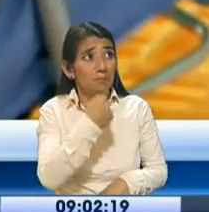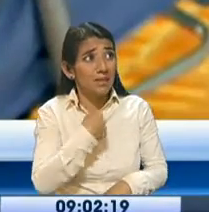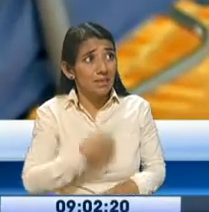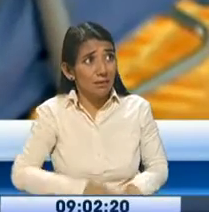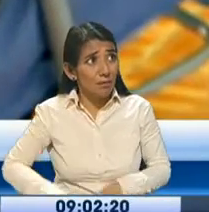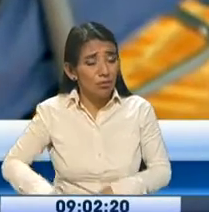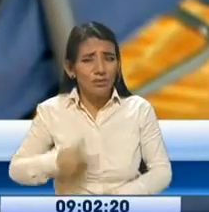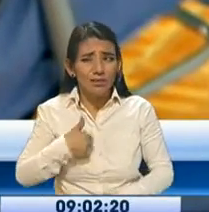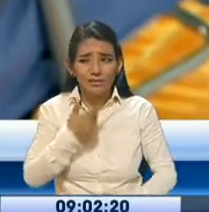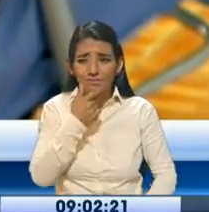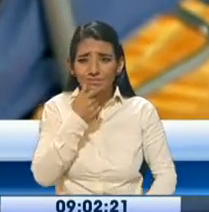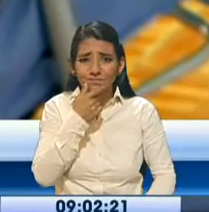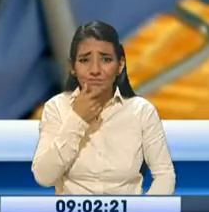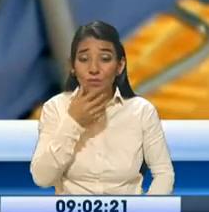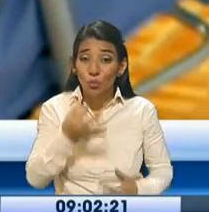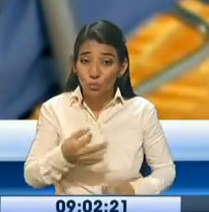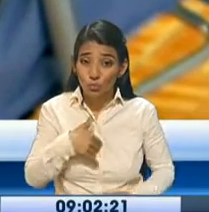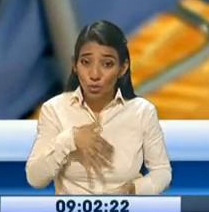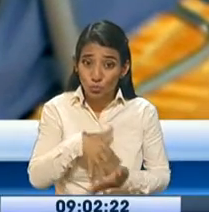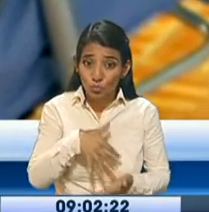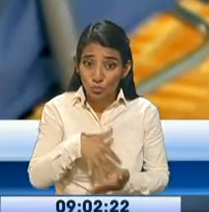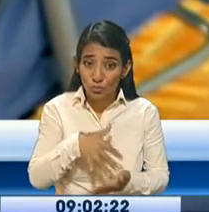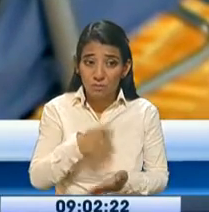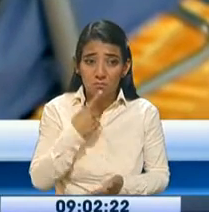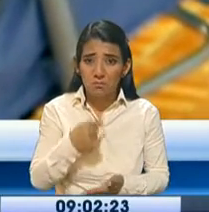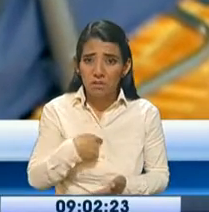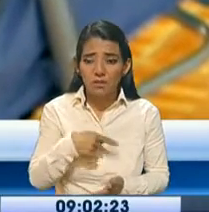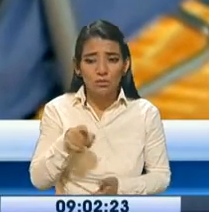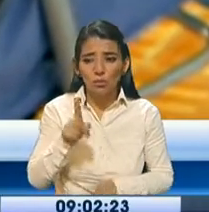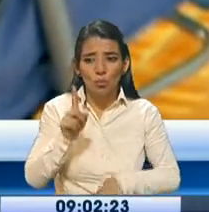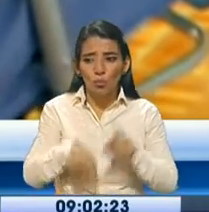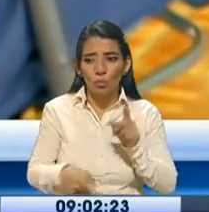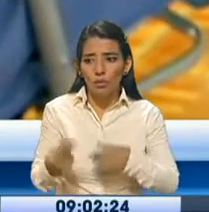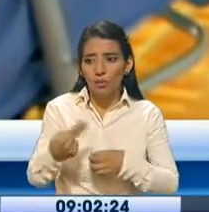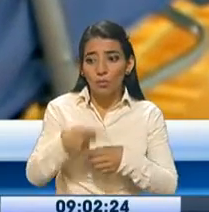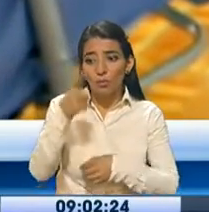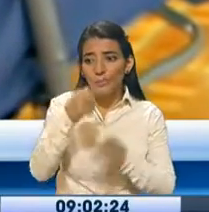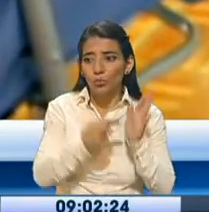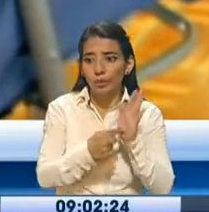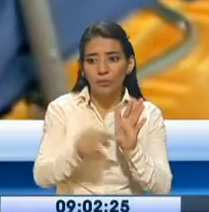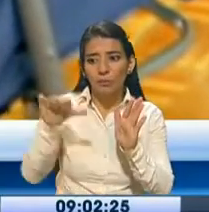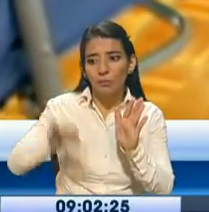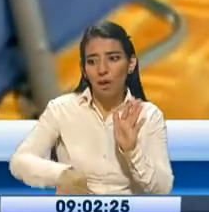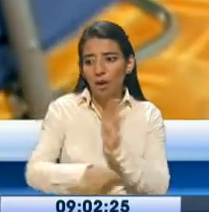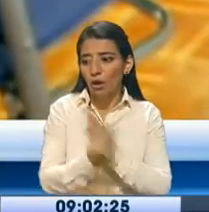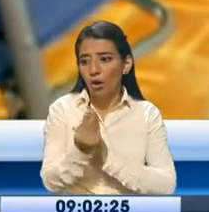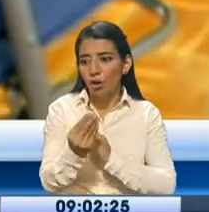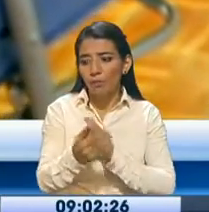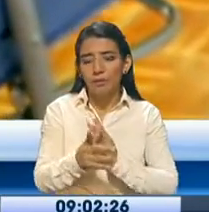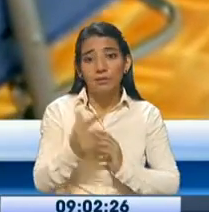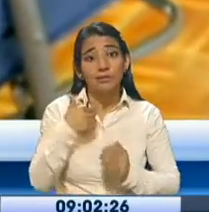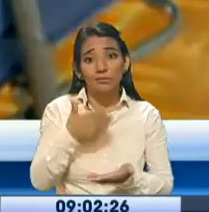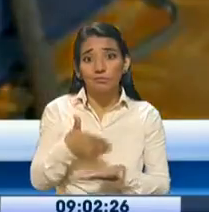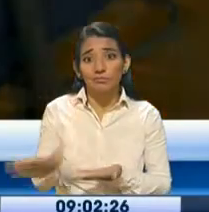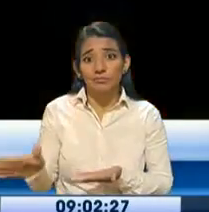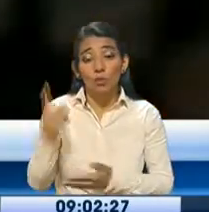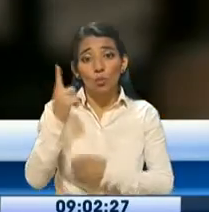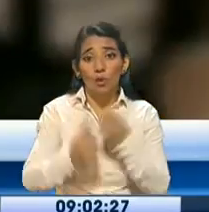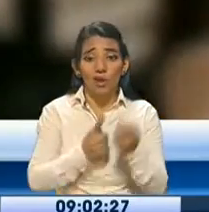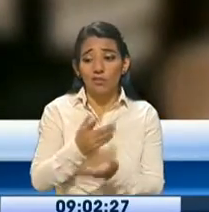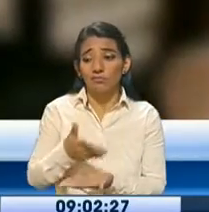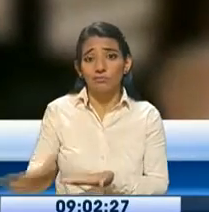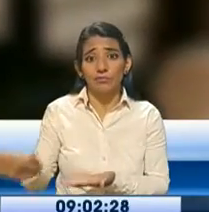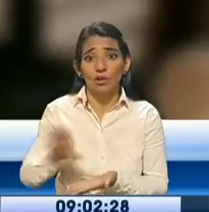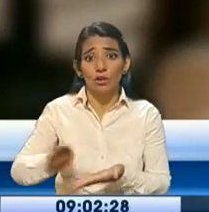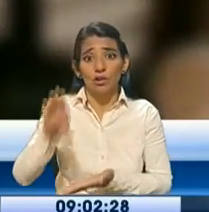estaba estudiando no me quisieron aceptar porque decían que doy mal ejemplo a las otras chicas. Entonces me retiraron del colegio por un año. Según